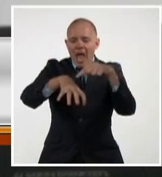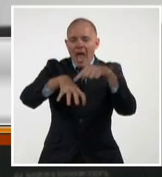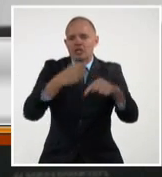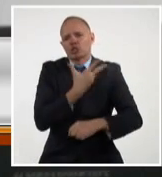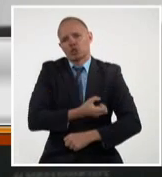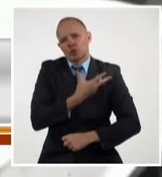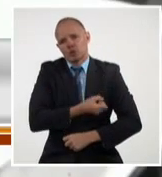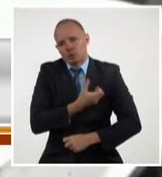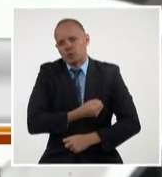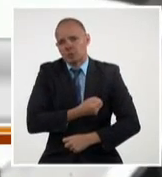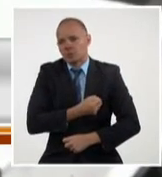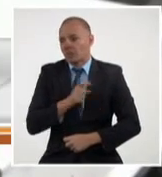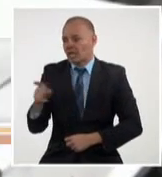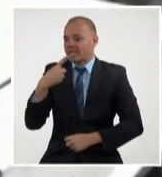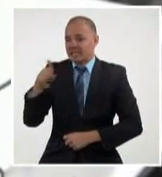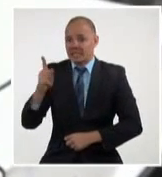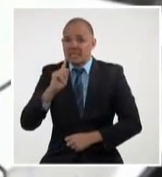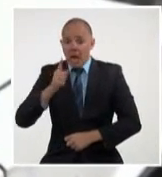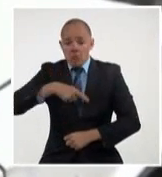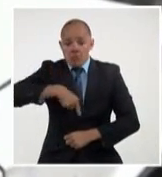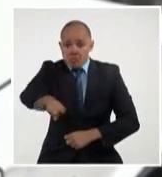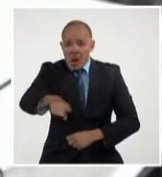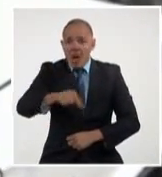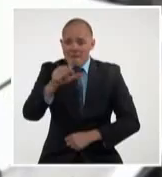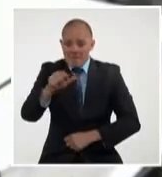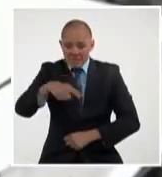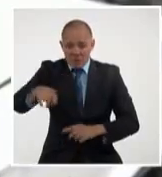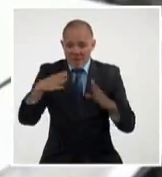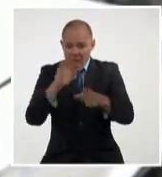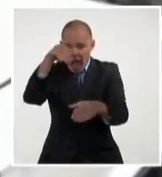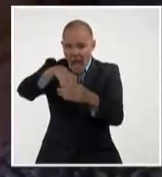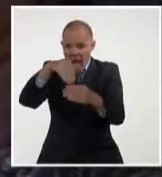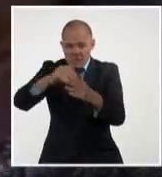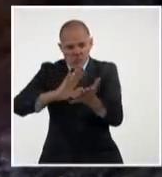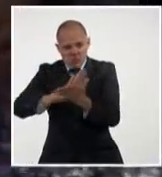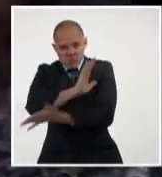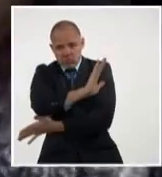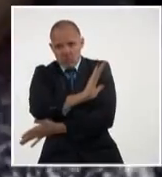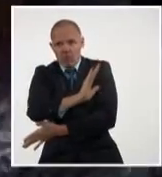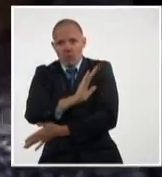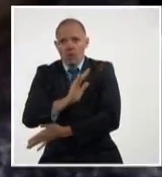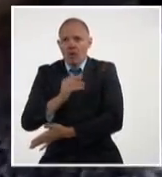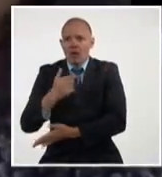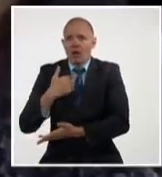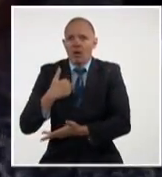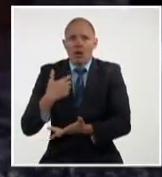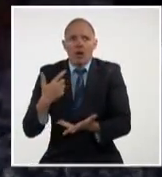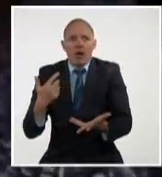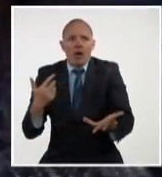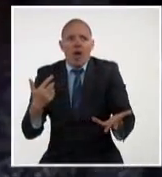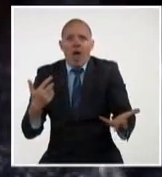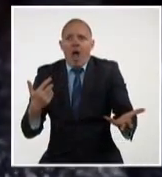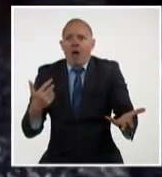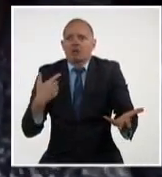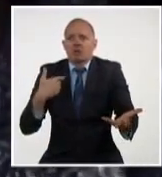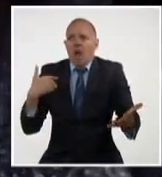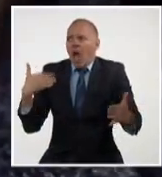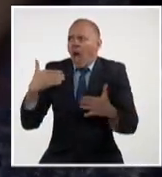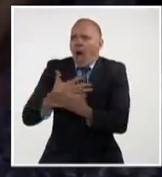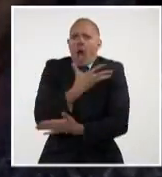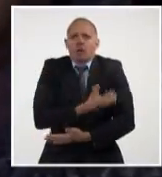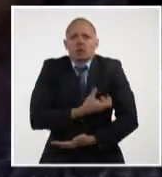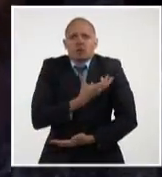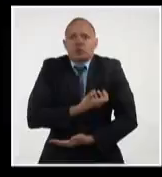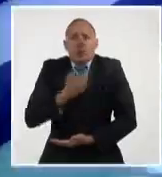armenio en Nagorno-Karabaj. No sabemos qué nos sucederá después, no sabemos qué nos depara. Tuvimos días horribles, nunca podía haber imaginado